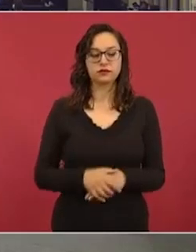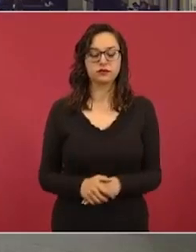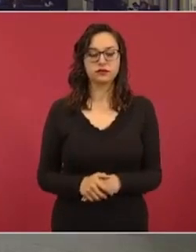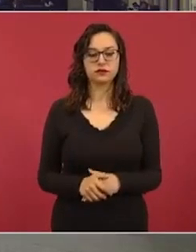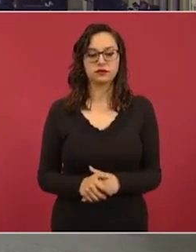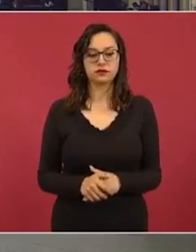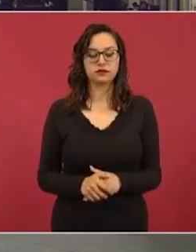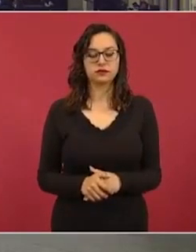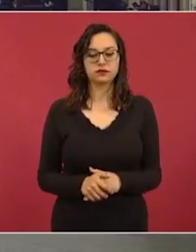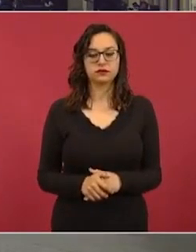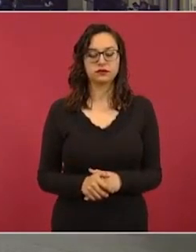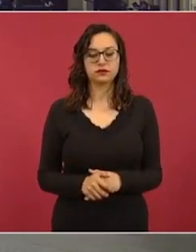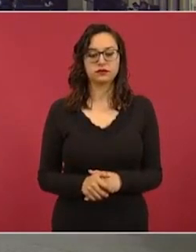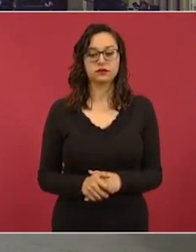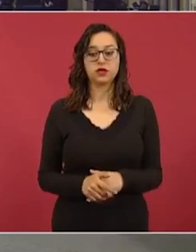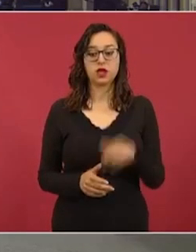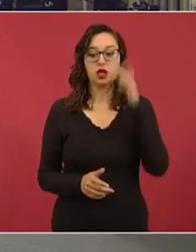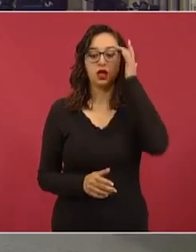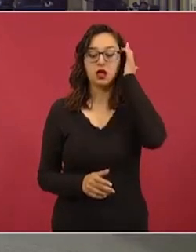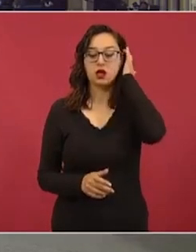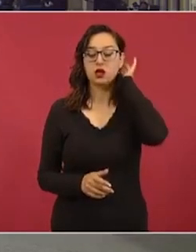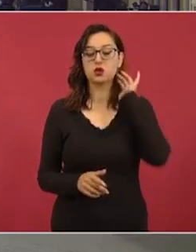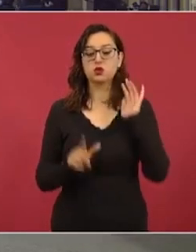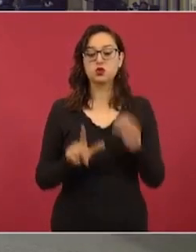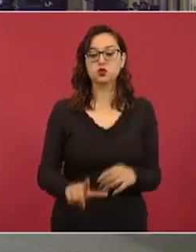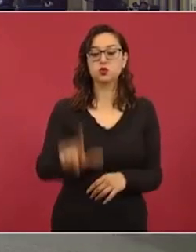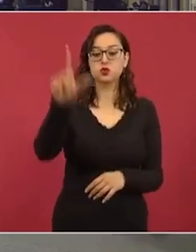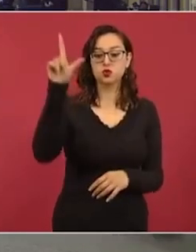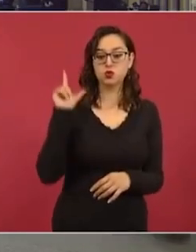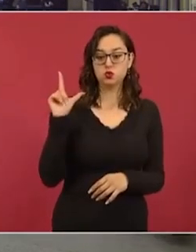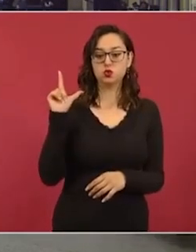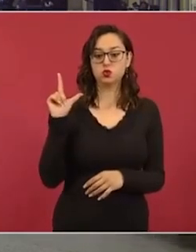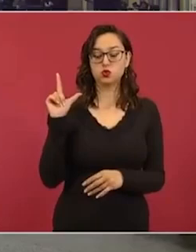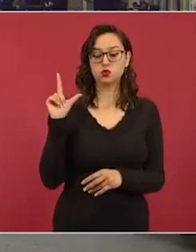Pasado lunes,